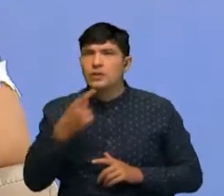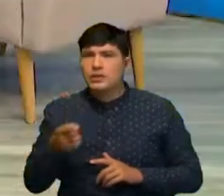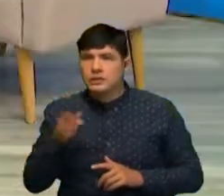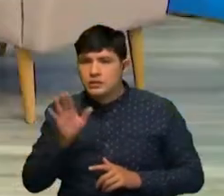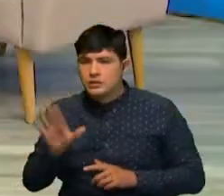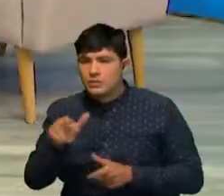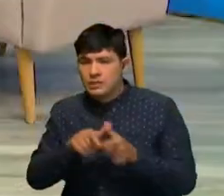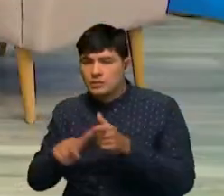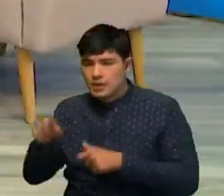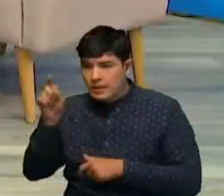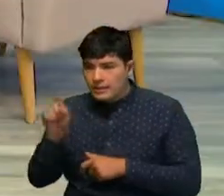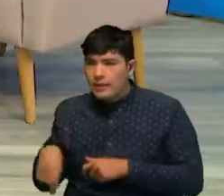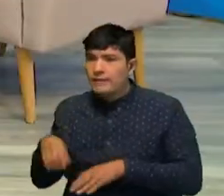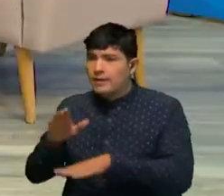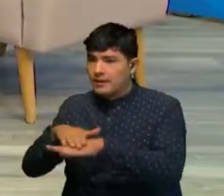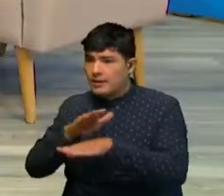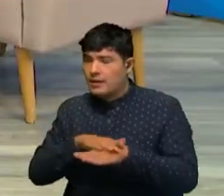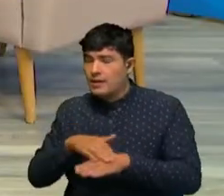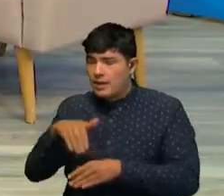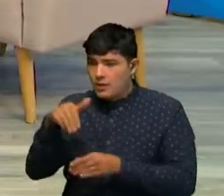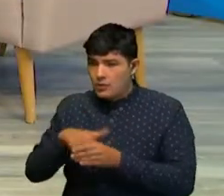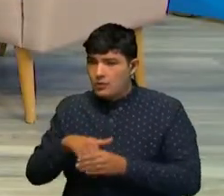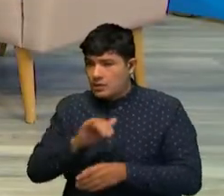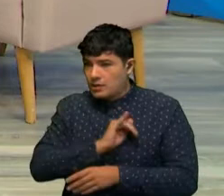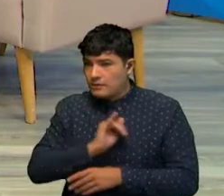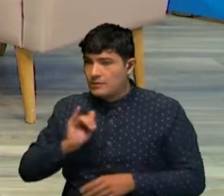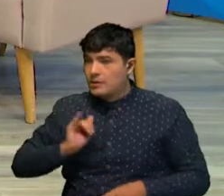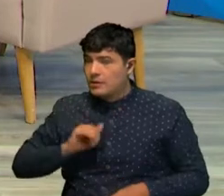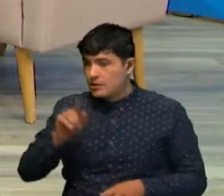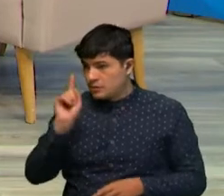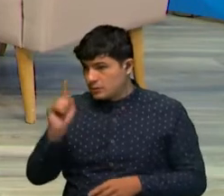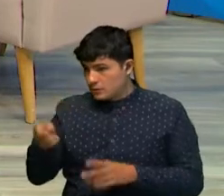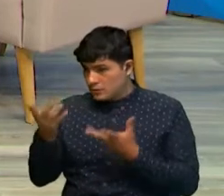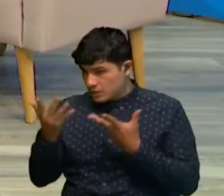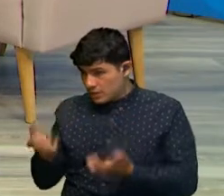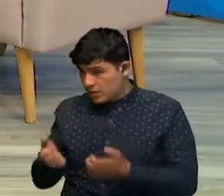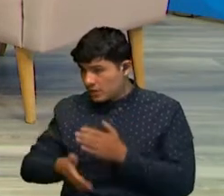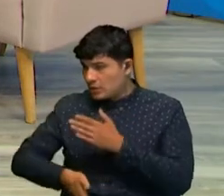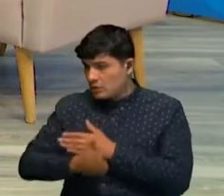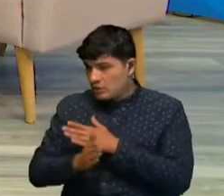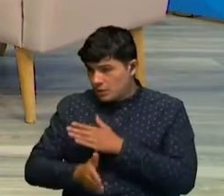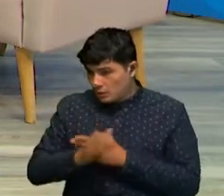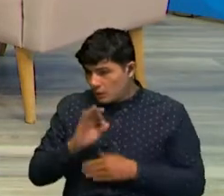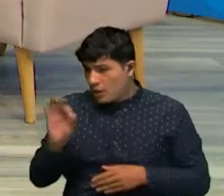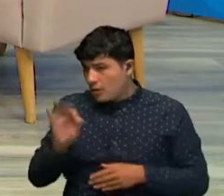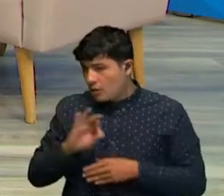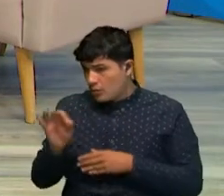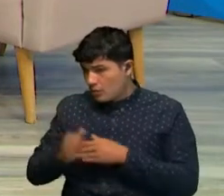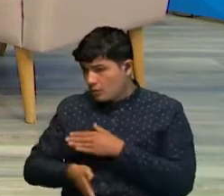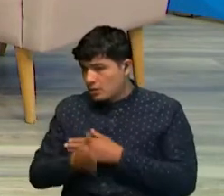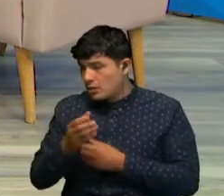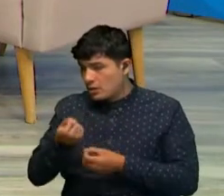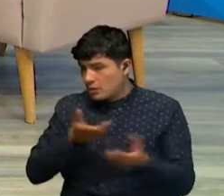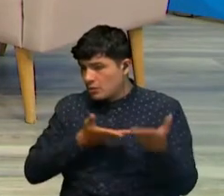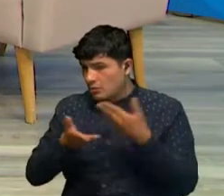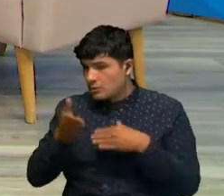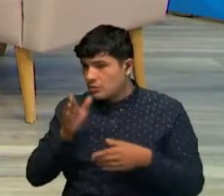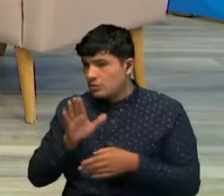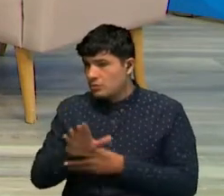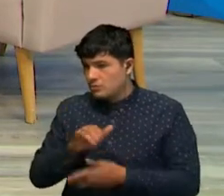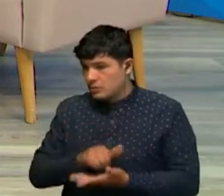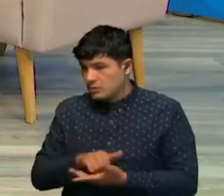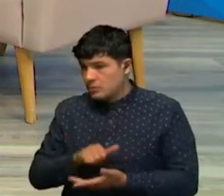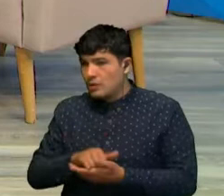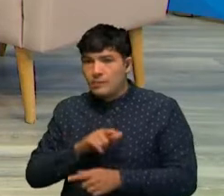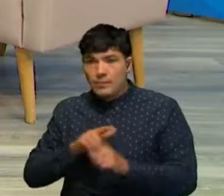de informar a los del régimen de ahorro individual, ¿sí?, si quería retornar o las condiciones en que le iba a salir la pensión. Si quería